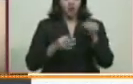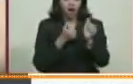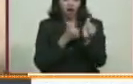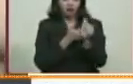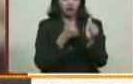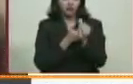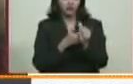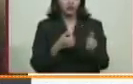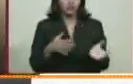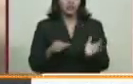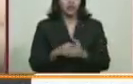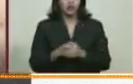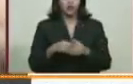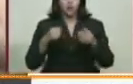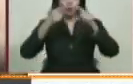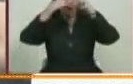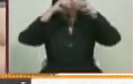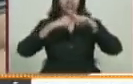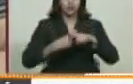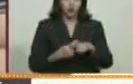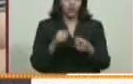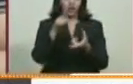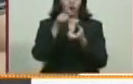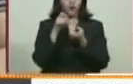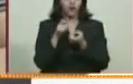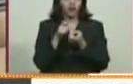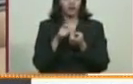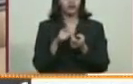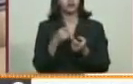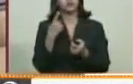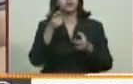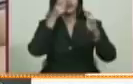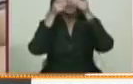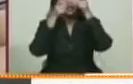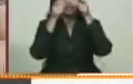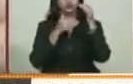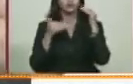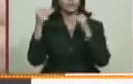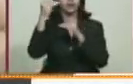y provisorio. Calcula tú lo que cobraba un fiscal superior